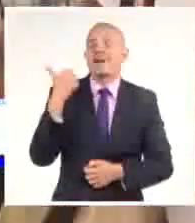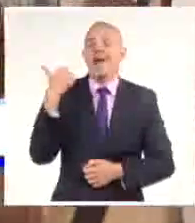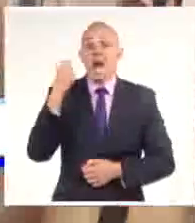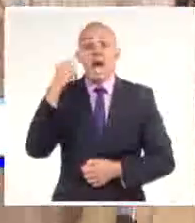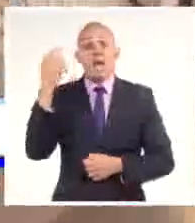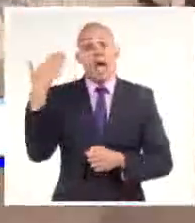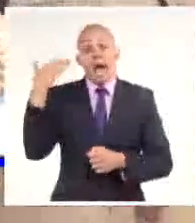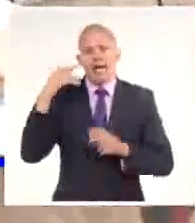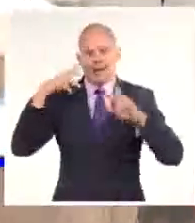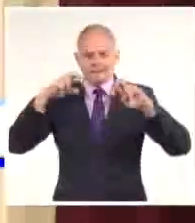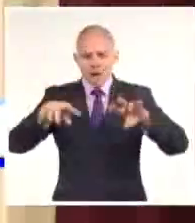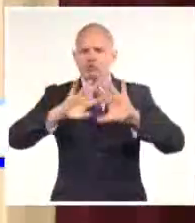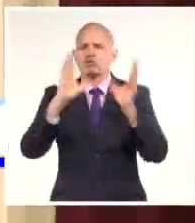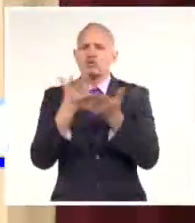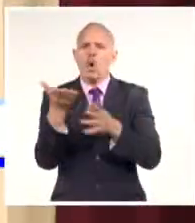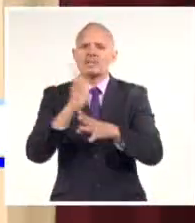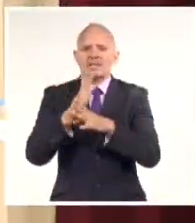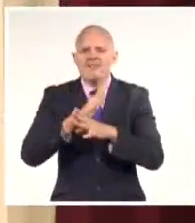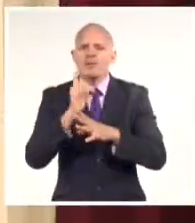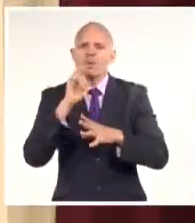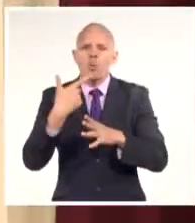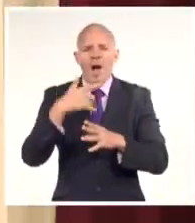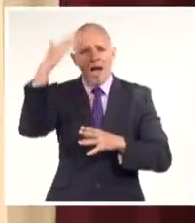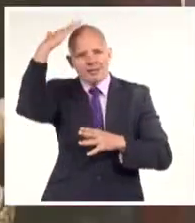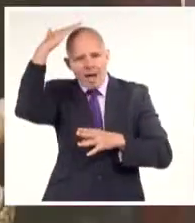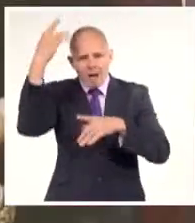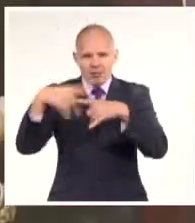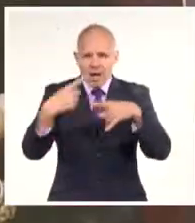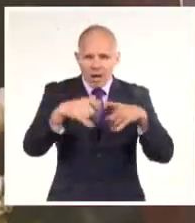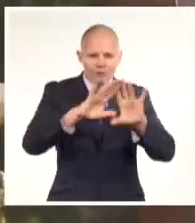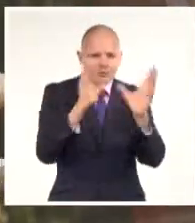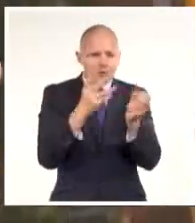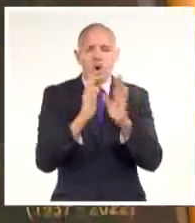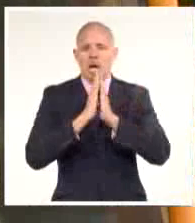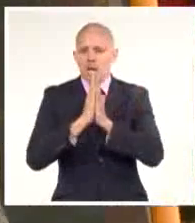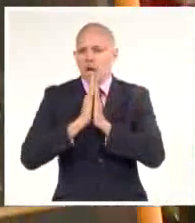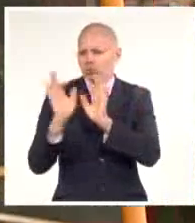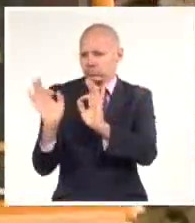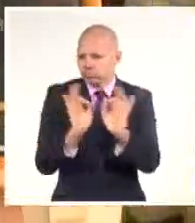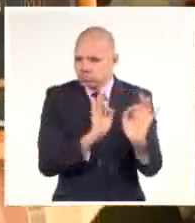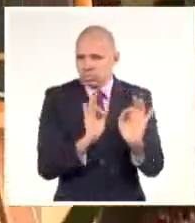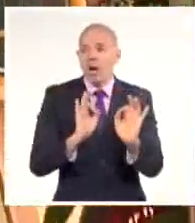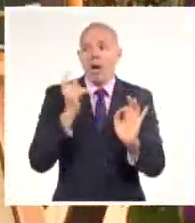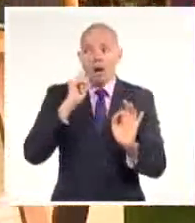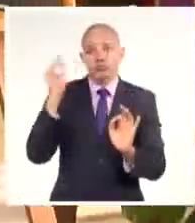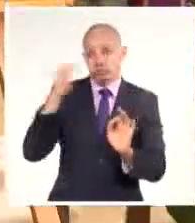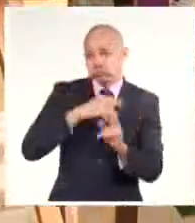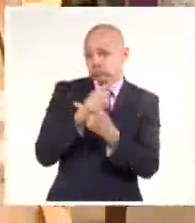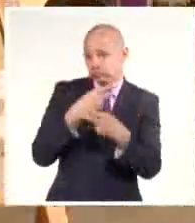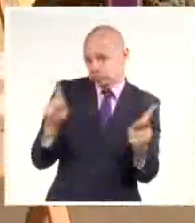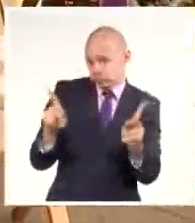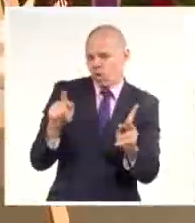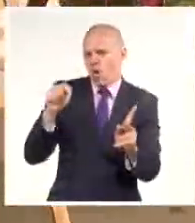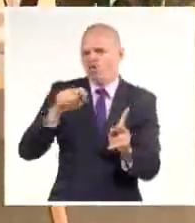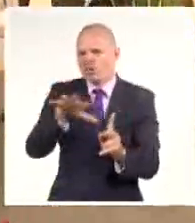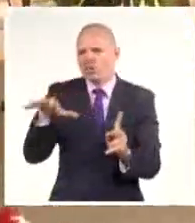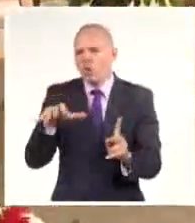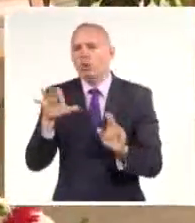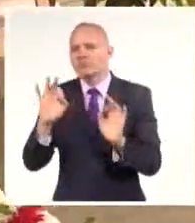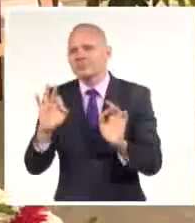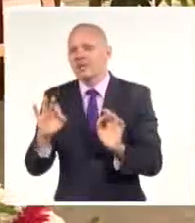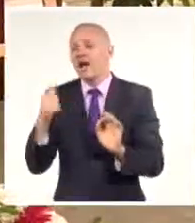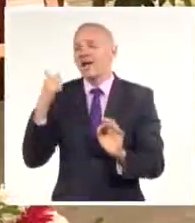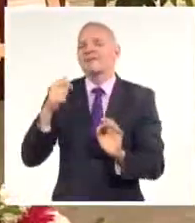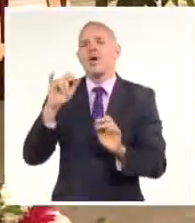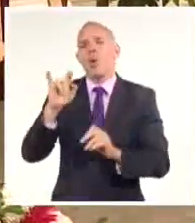Conjunto Folclórico Nacional, del cual fue fundador. Iniciaron sus honras fúnebres en la sede de la Unión de Escritores y Artistas de